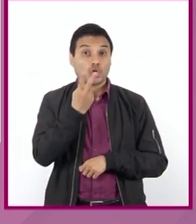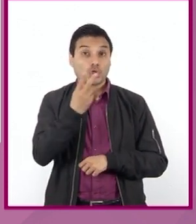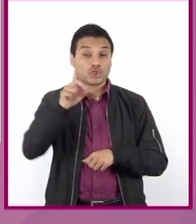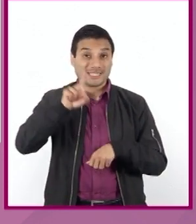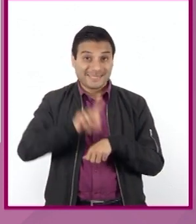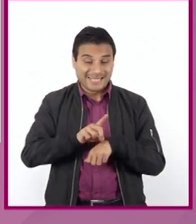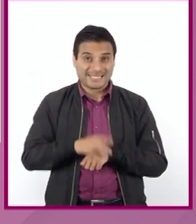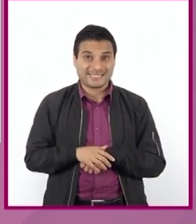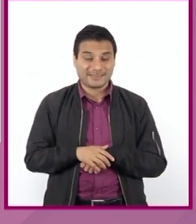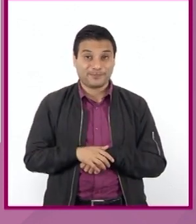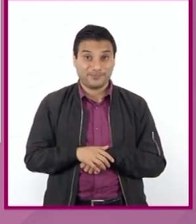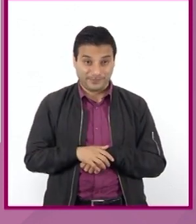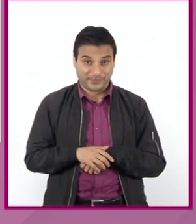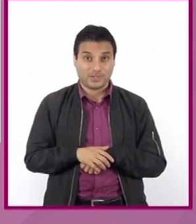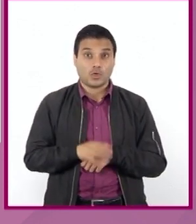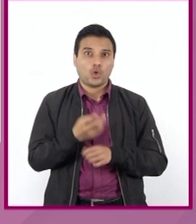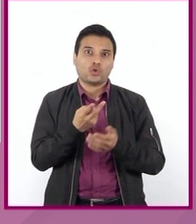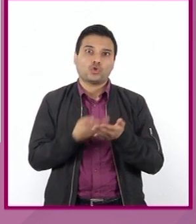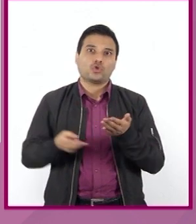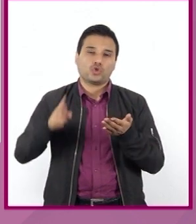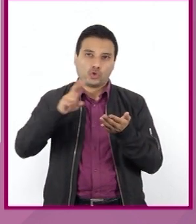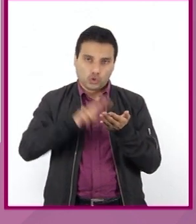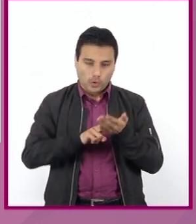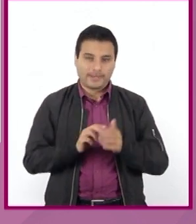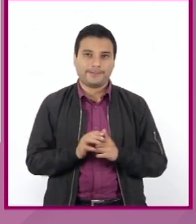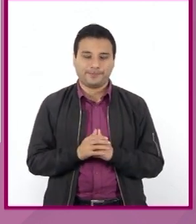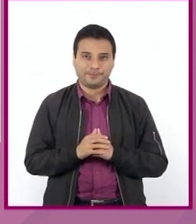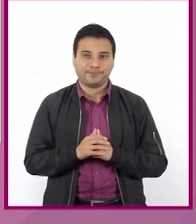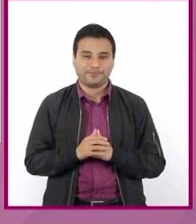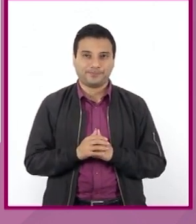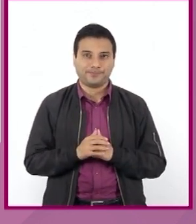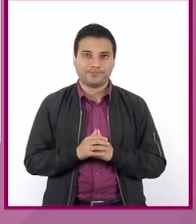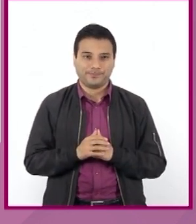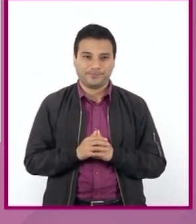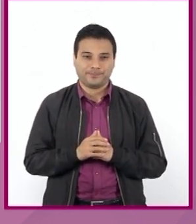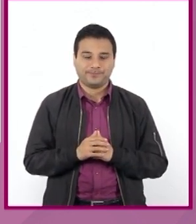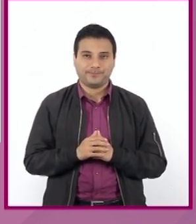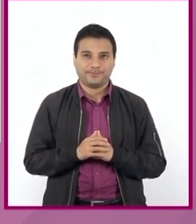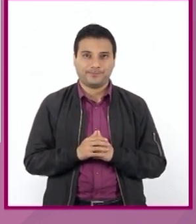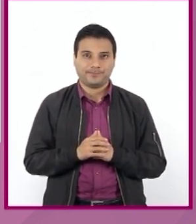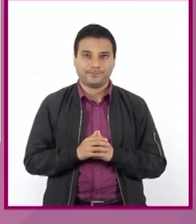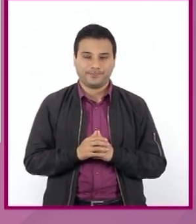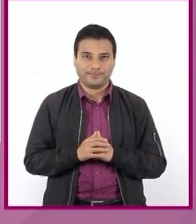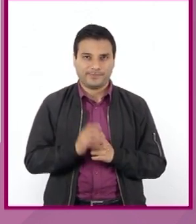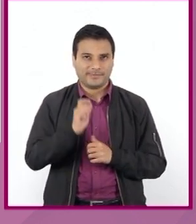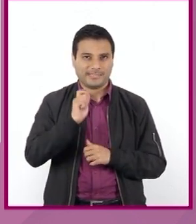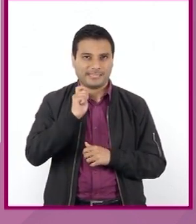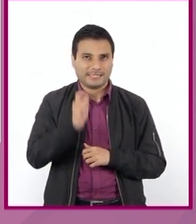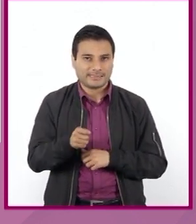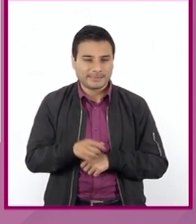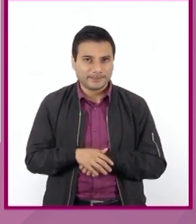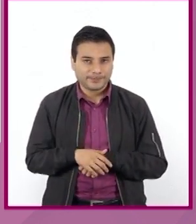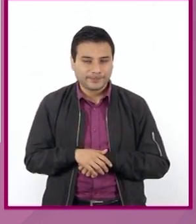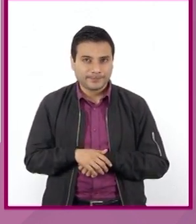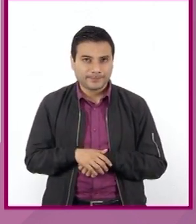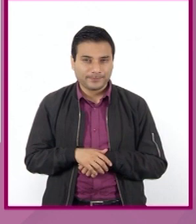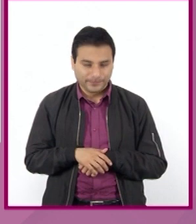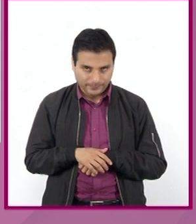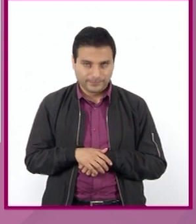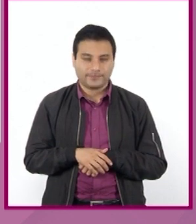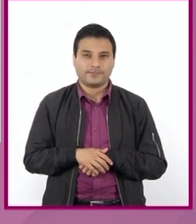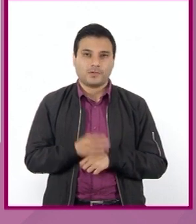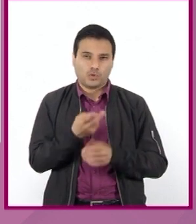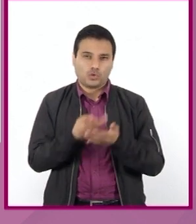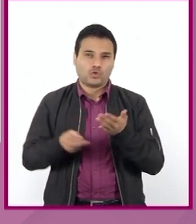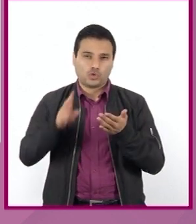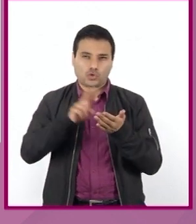se ha consumido el doble de la cantidad en mililitros de refresco que se consume el día anterior, se duplica